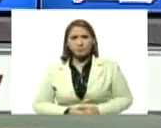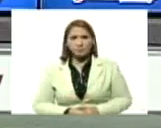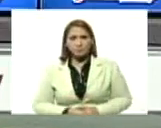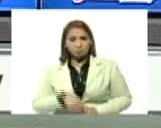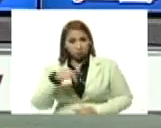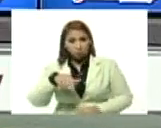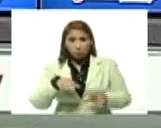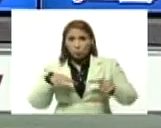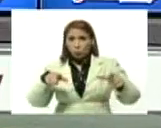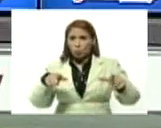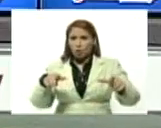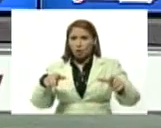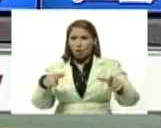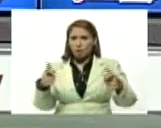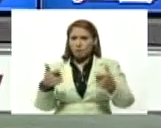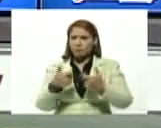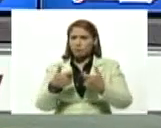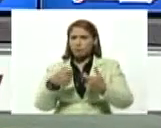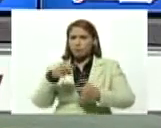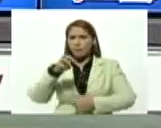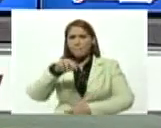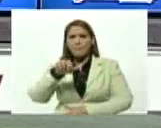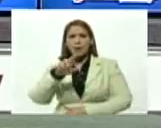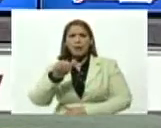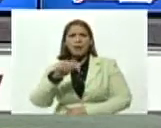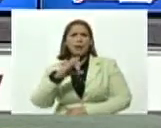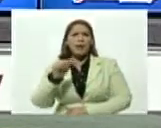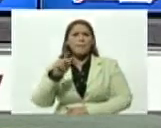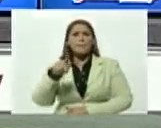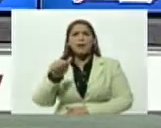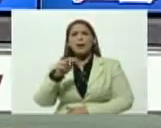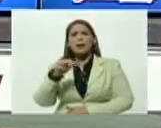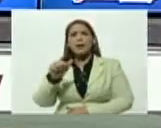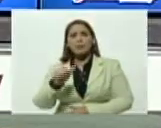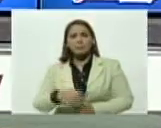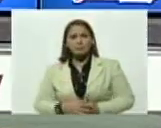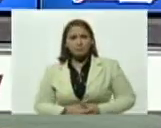este lugar de la batalla de Maracapana. Este lugar